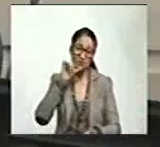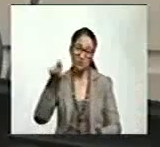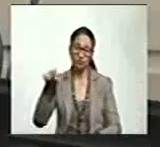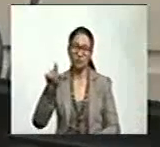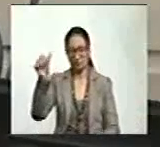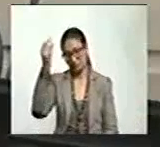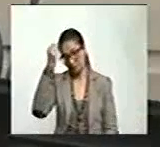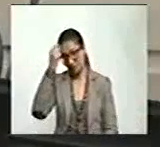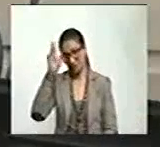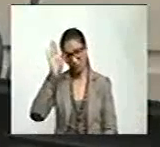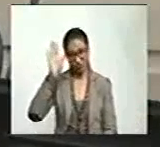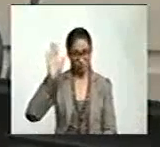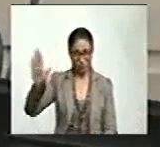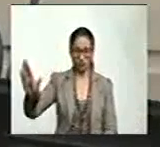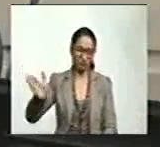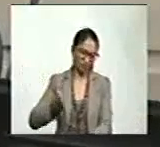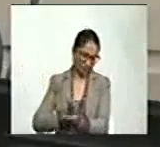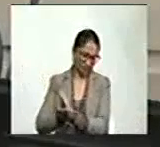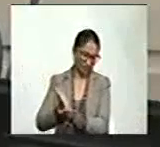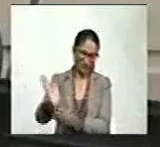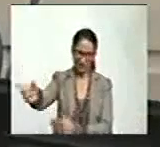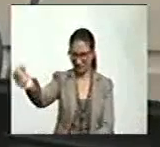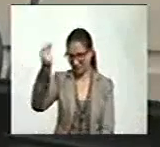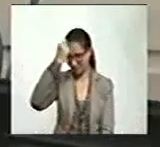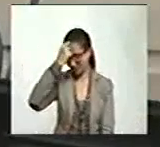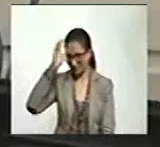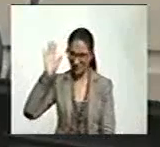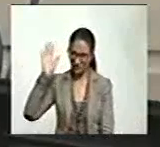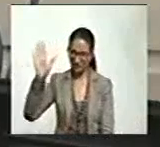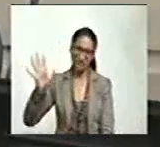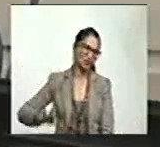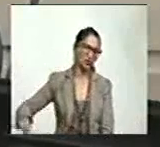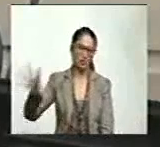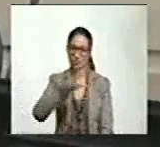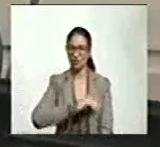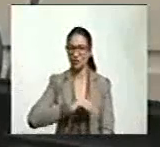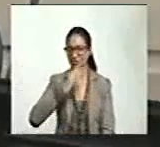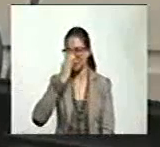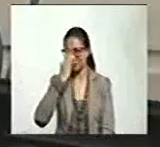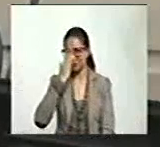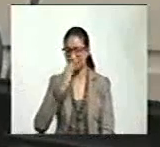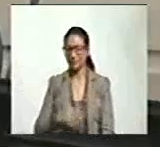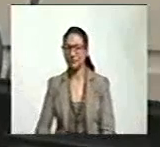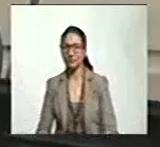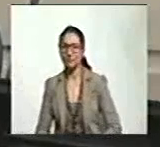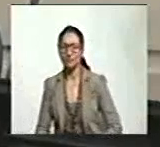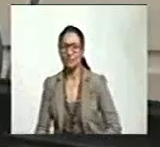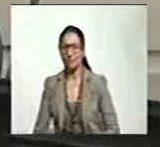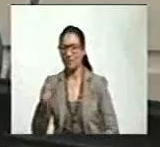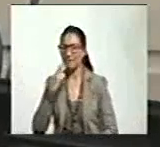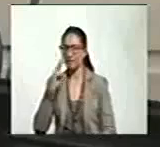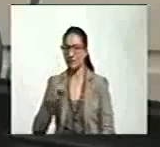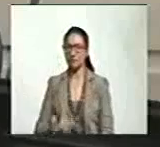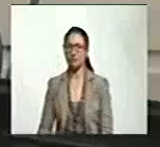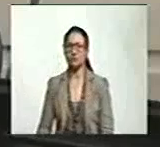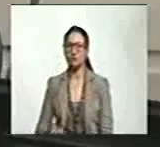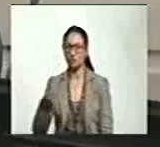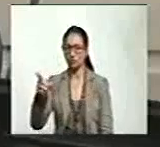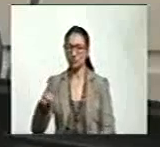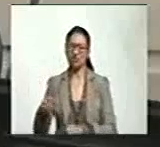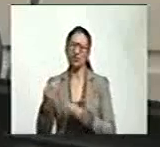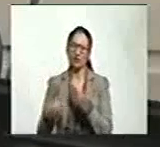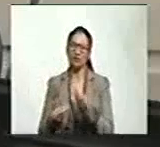suya para la eternidad particularmente para el pueblo de e Venezuela fue lo que usted hizo con